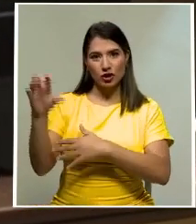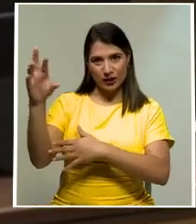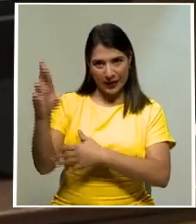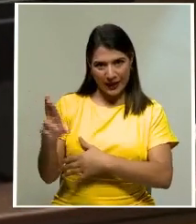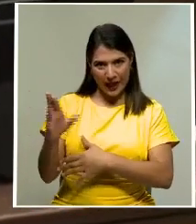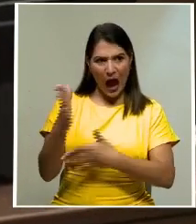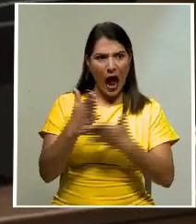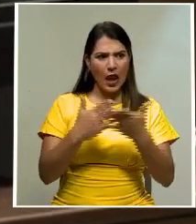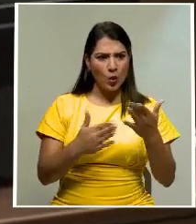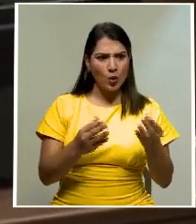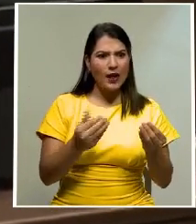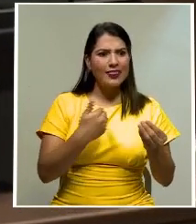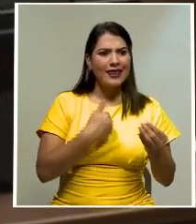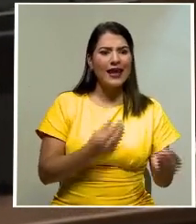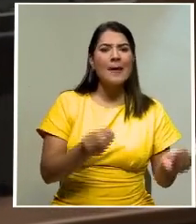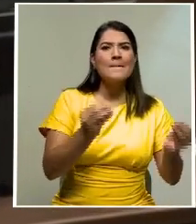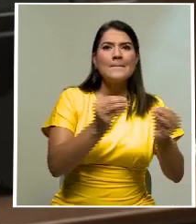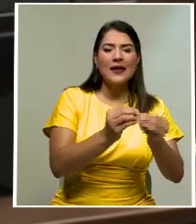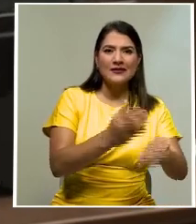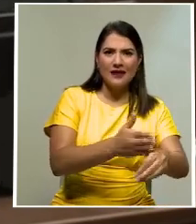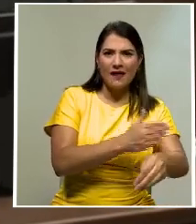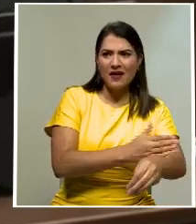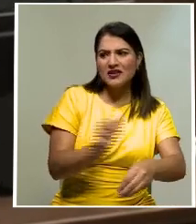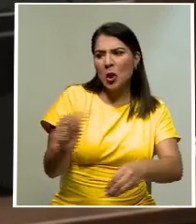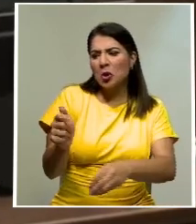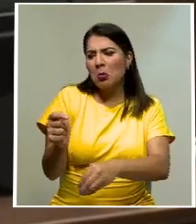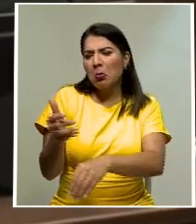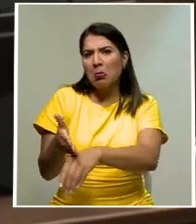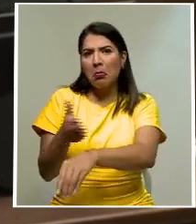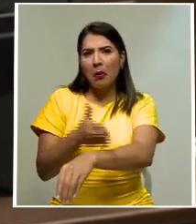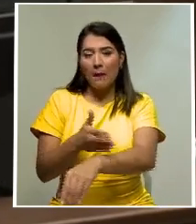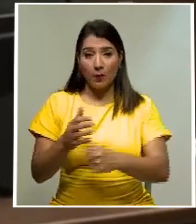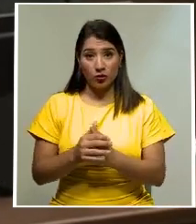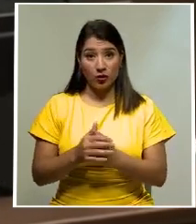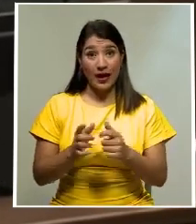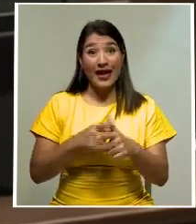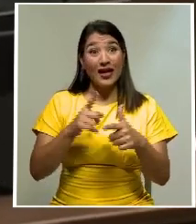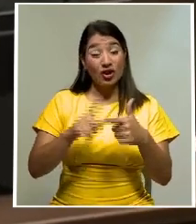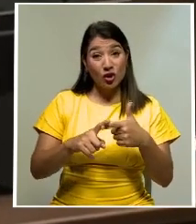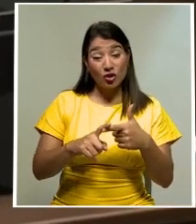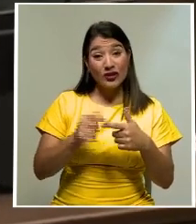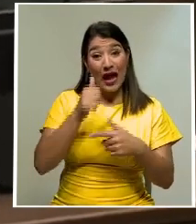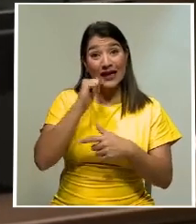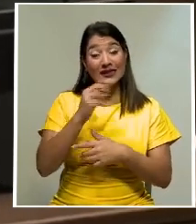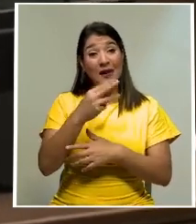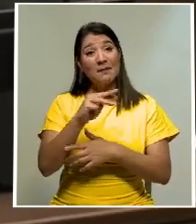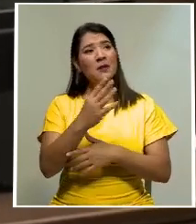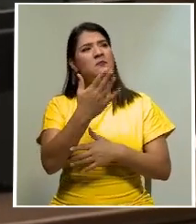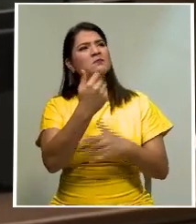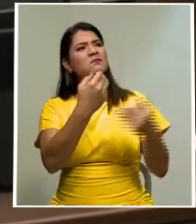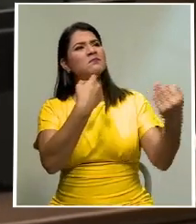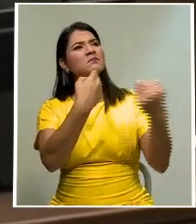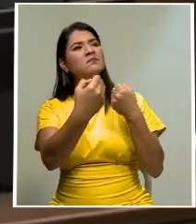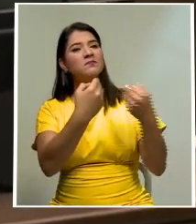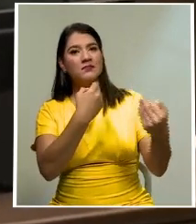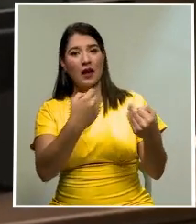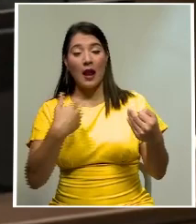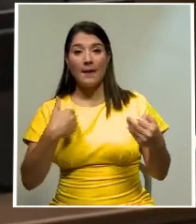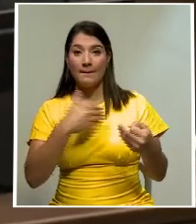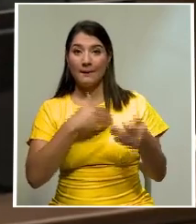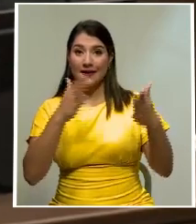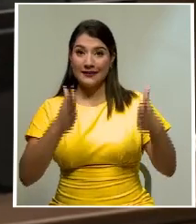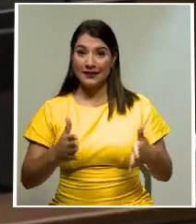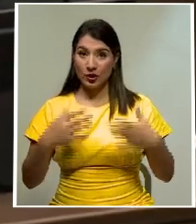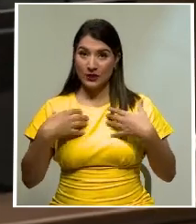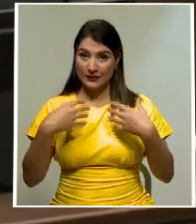que provocó el disgusto de varios legisladores que este miércoles pedían explicaciones al jerarca de salud a través de Costa Rica